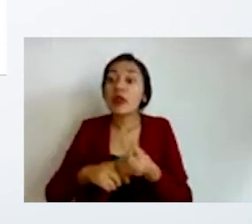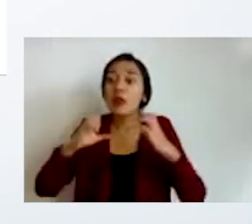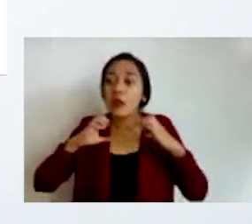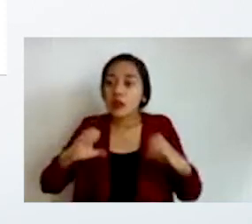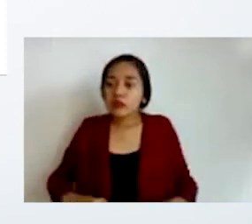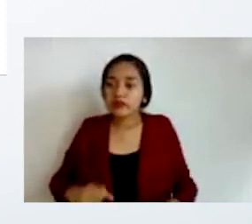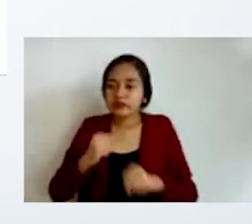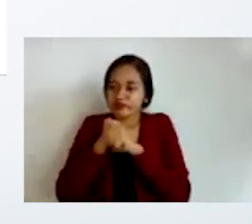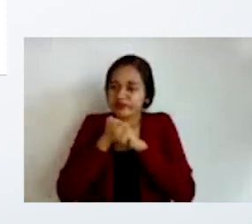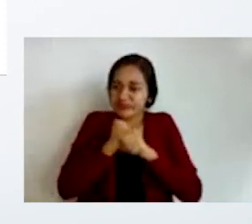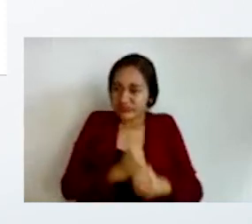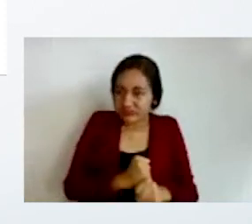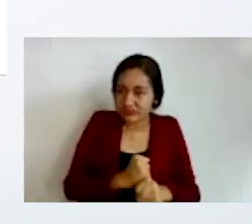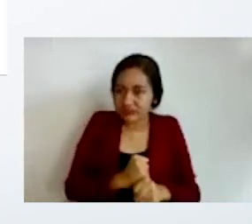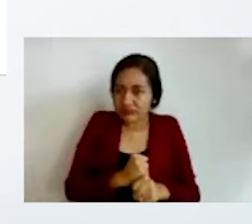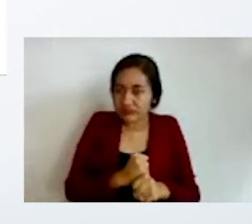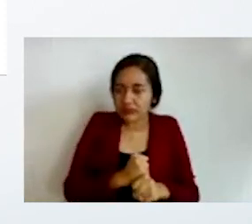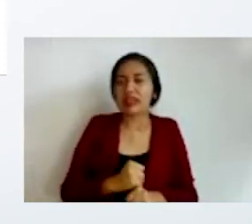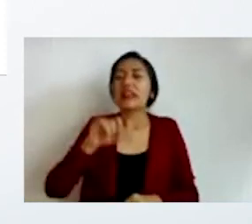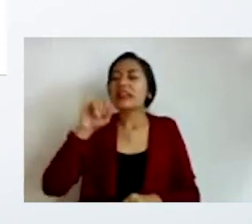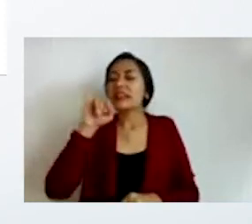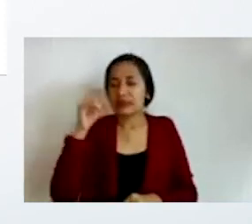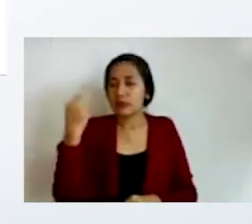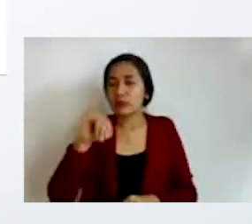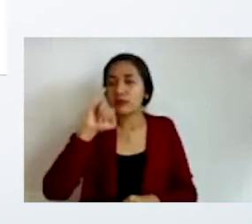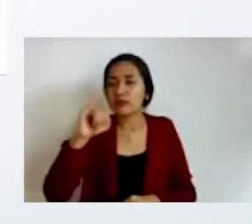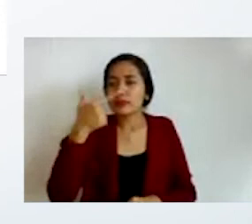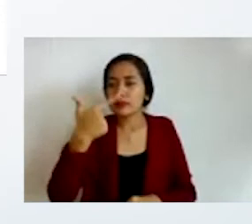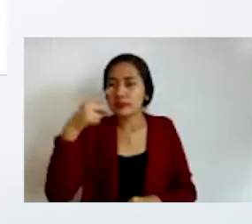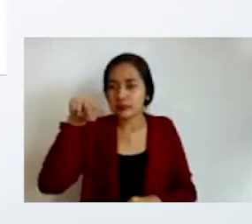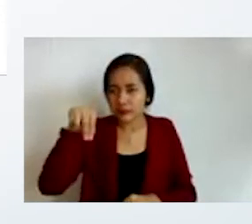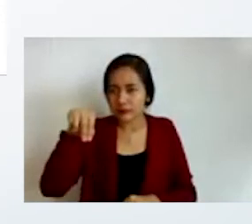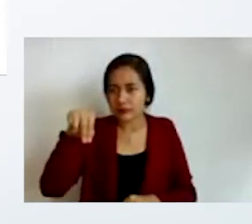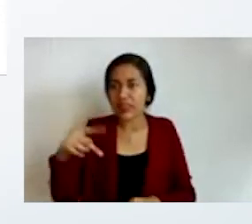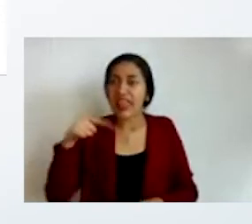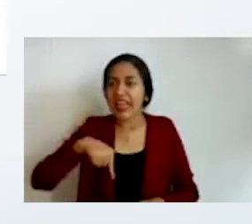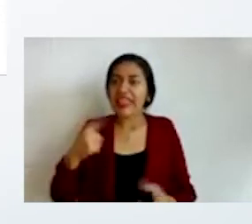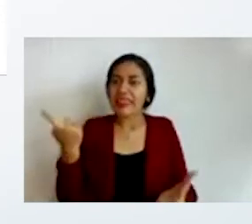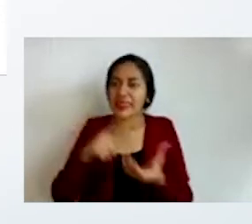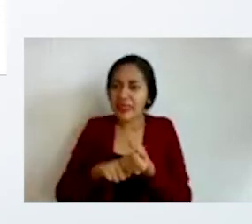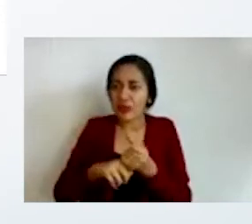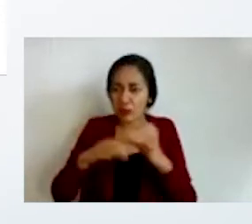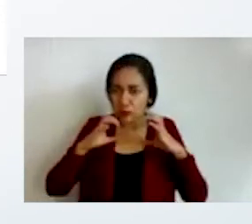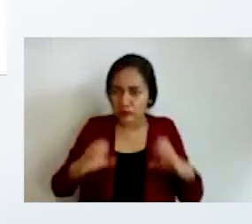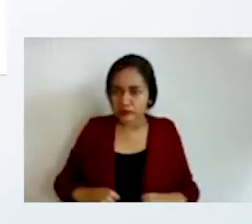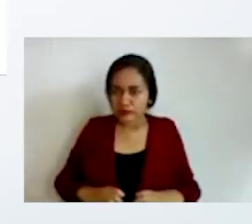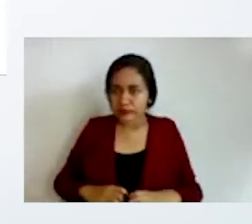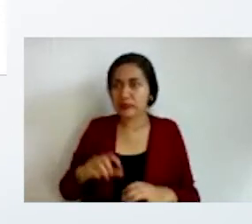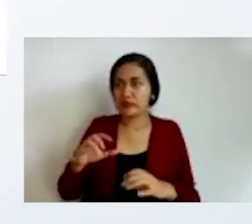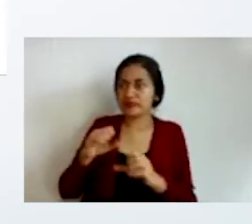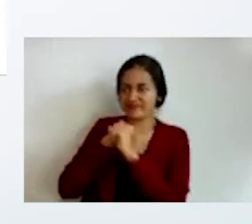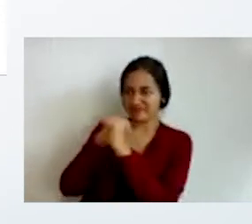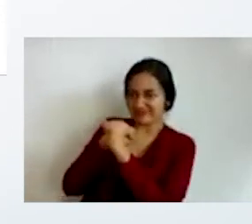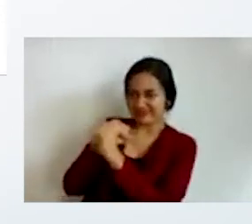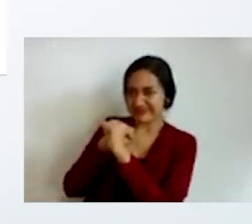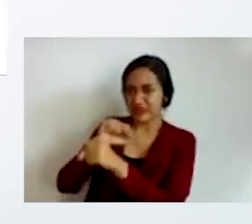son anticuerpos inespecíficos. Aparecen rápido, hacen su trabajo y desaparecen rápido y no se producen